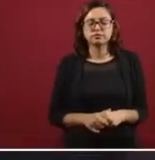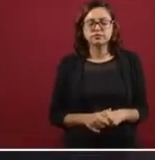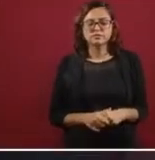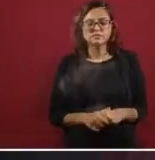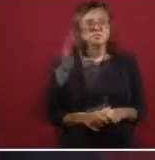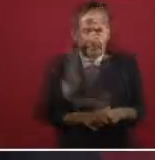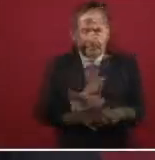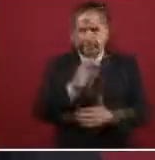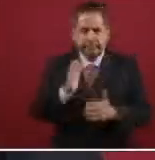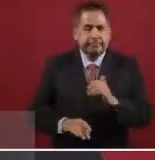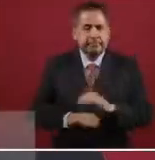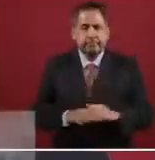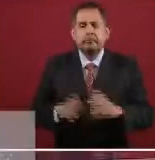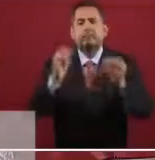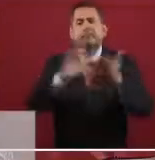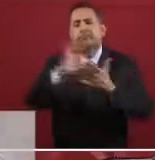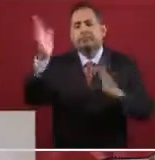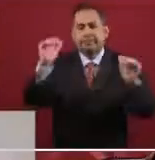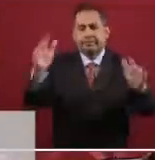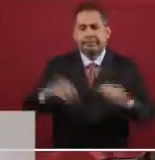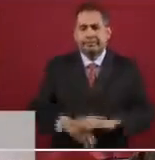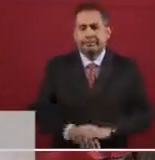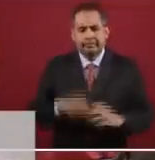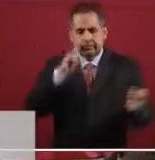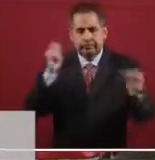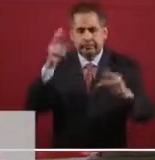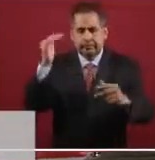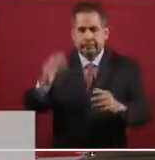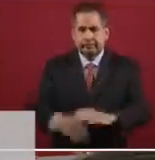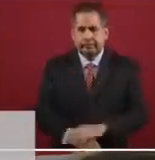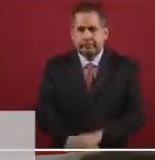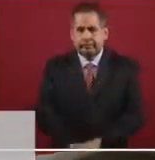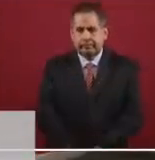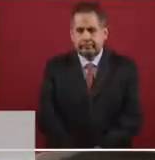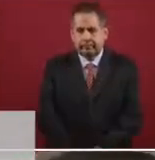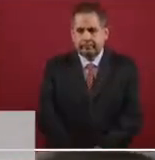influencias. Muchas gracias. Nos vemos mañana.